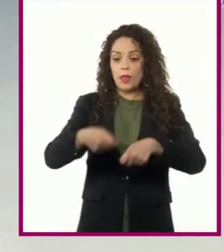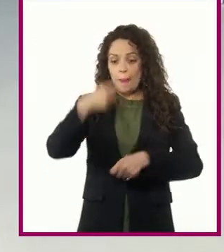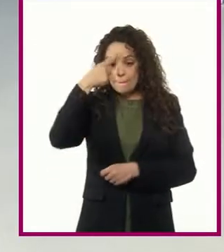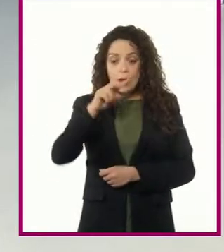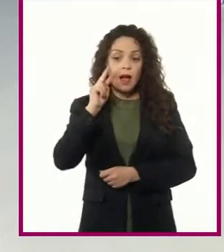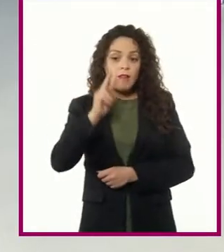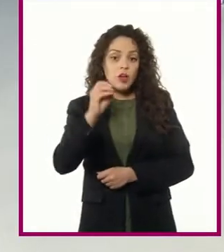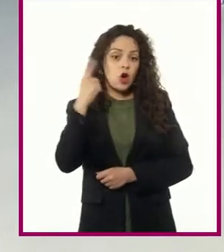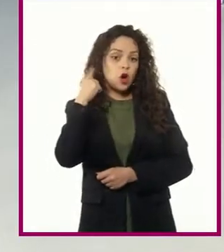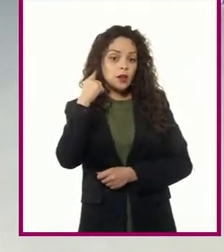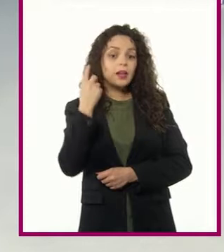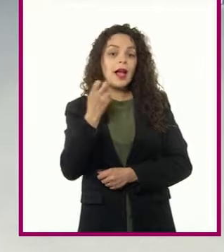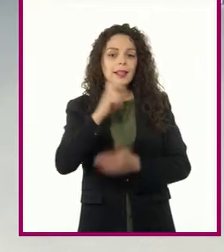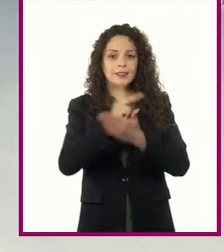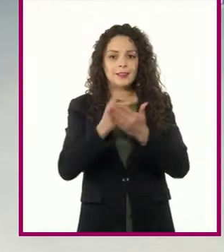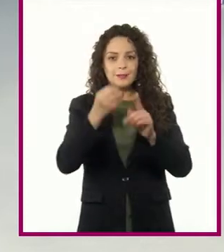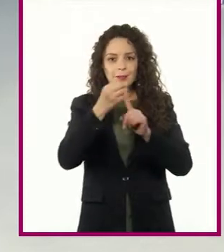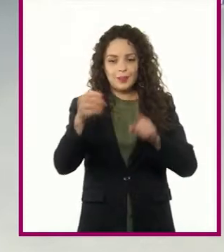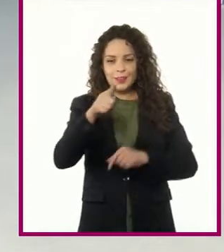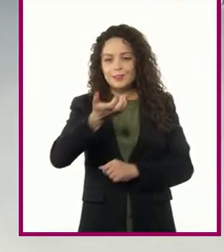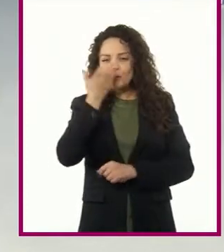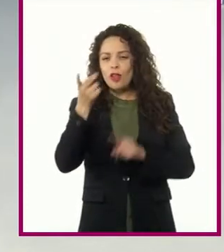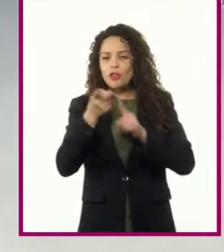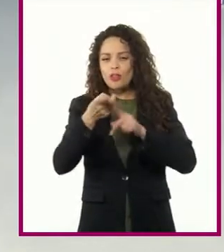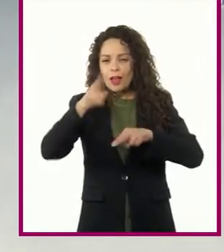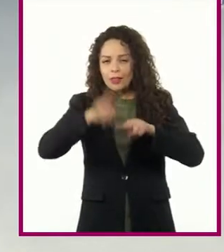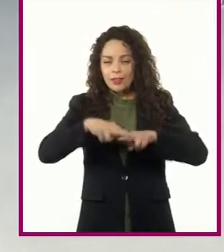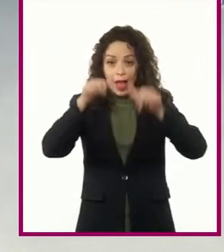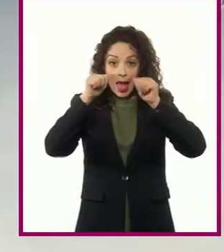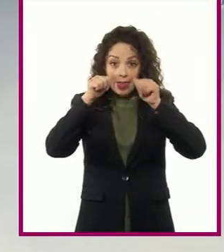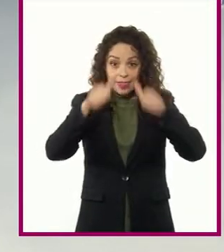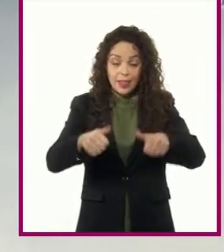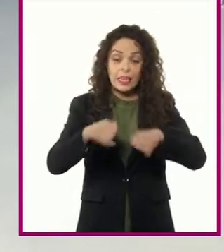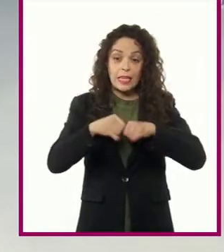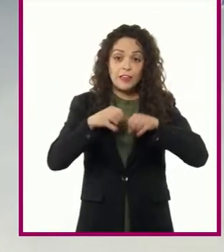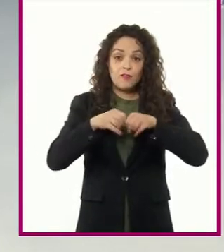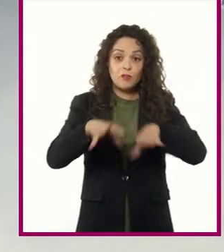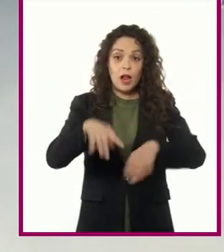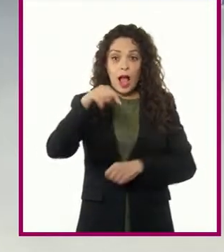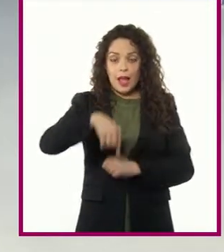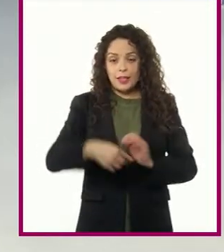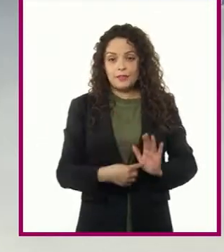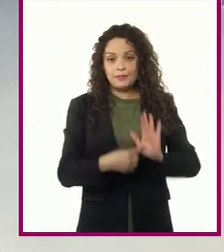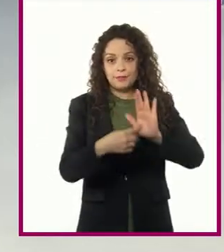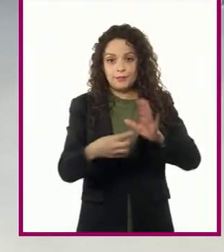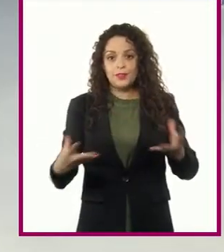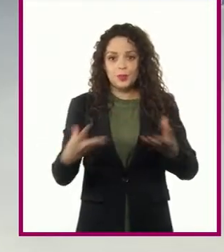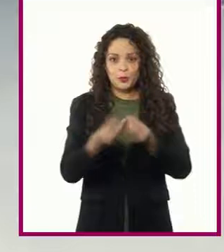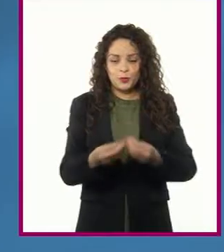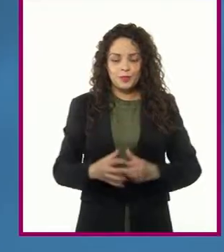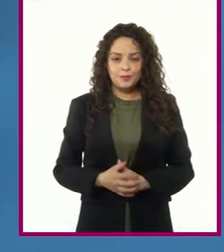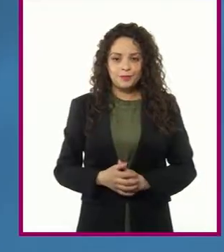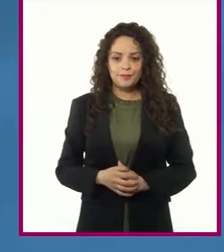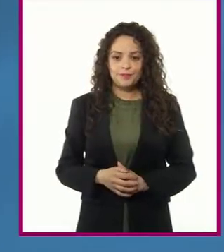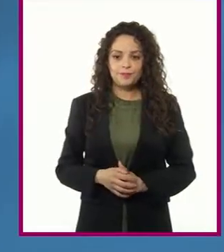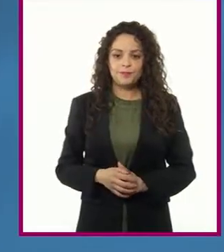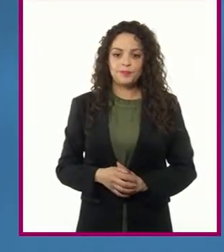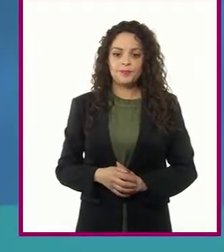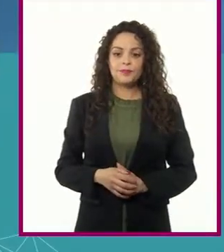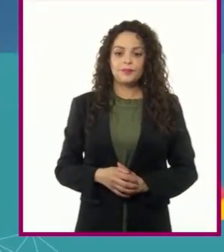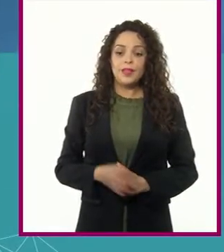o escuchar esta sesión y a que presten mucha atención a la información que analizaremos juntas y juntos. En